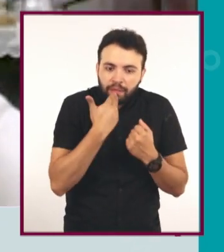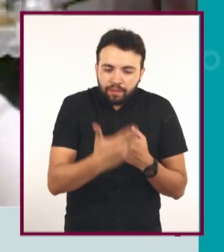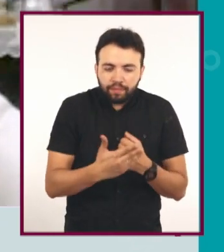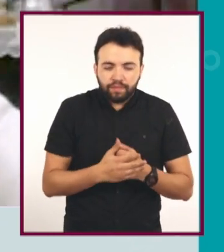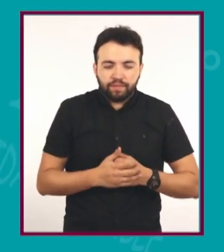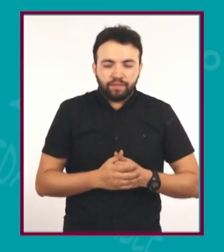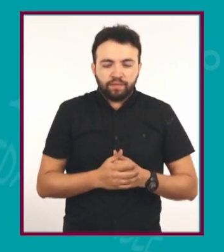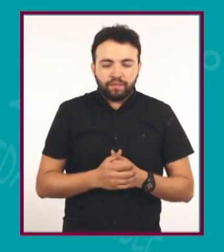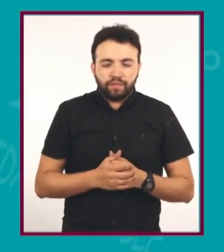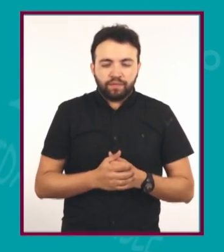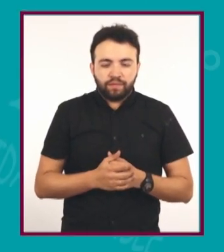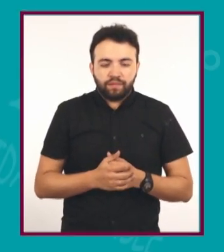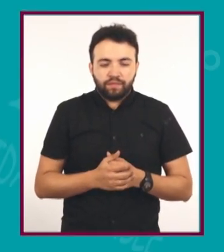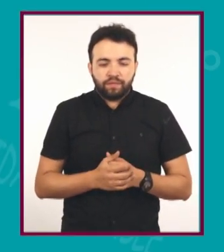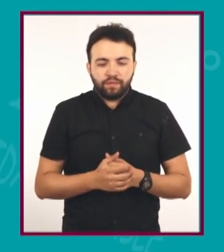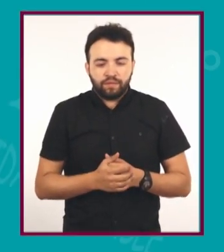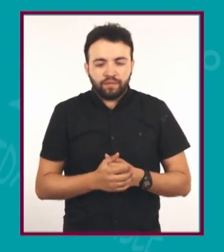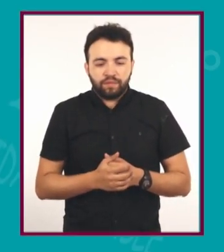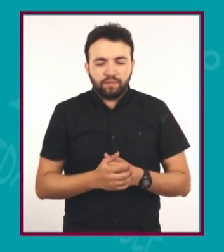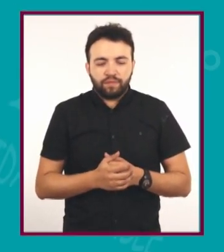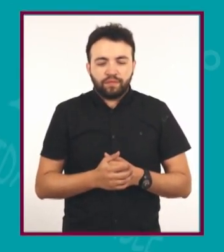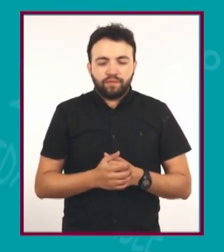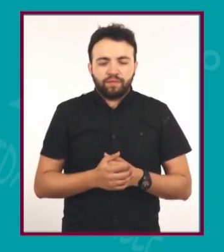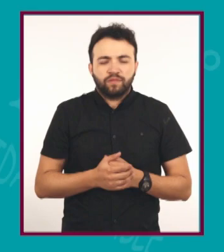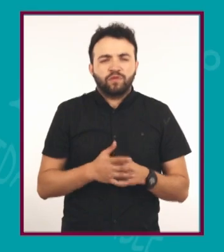condiciones buenas.